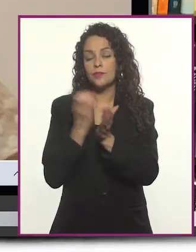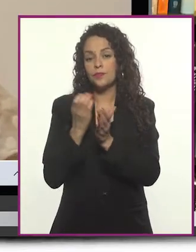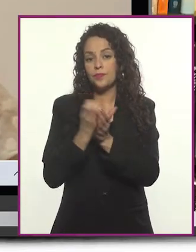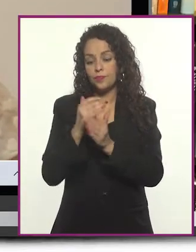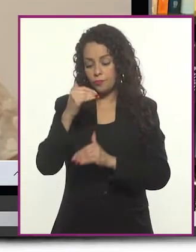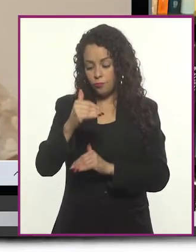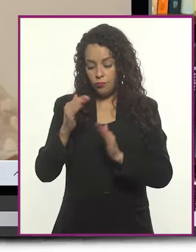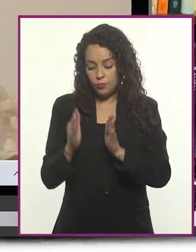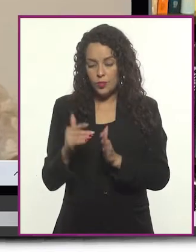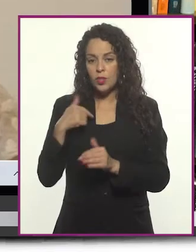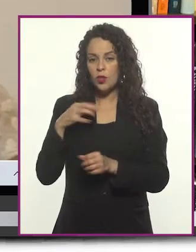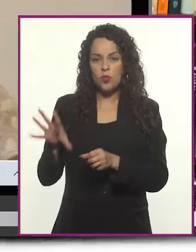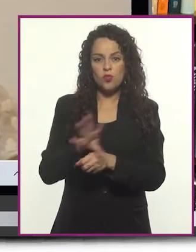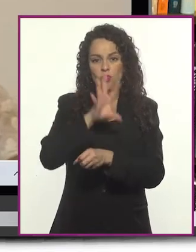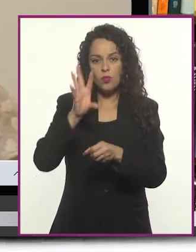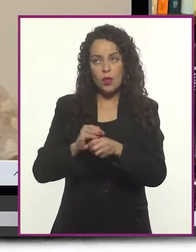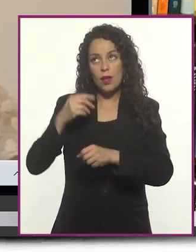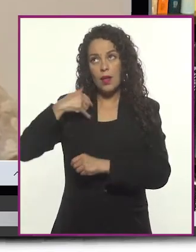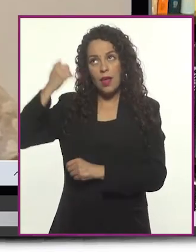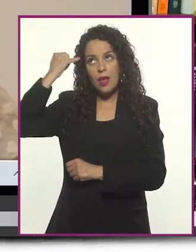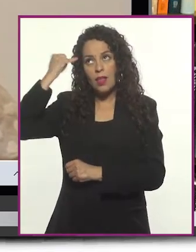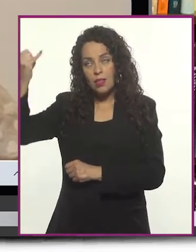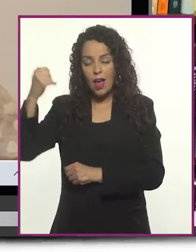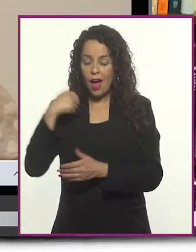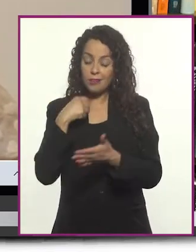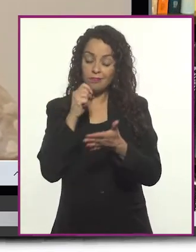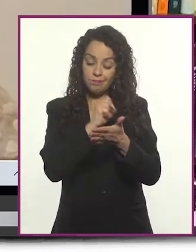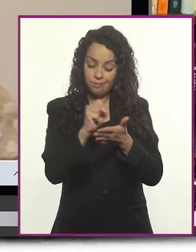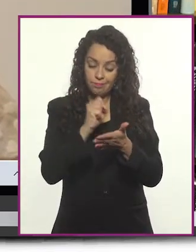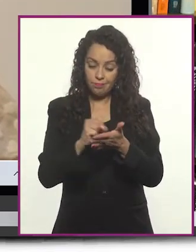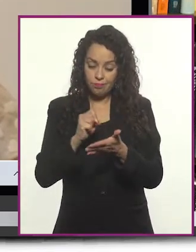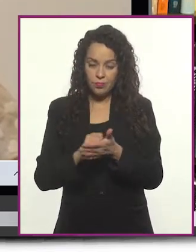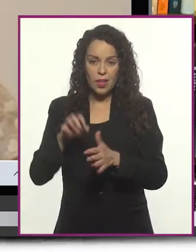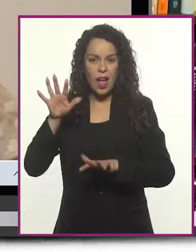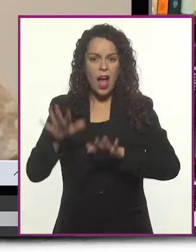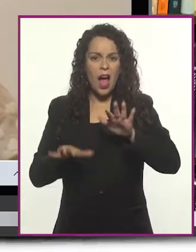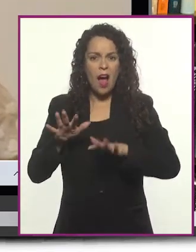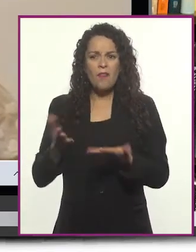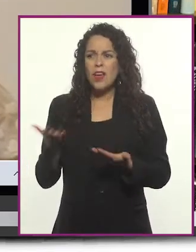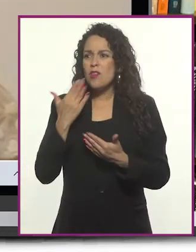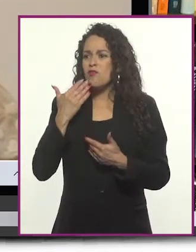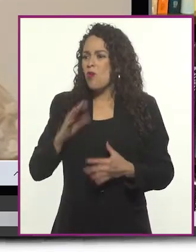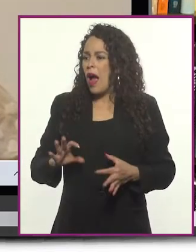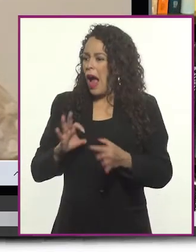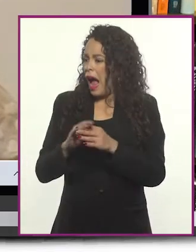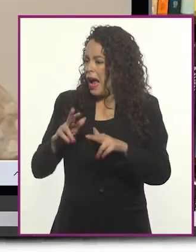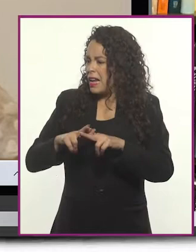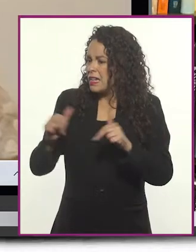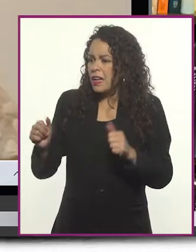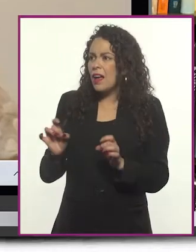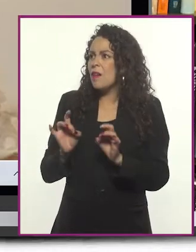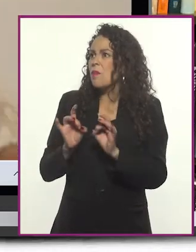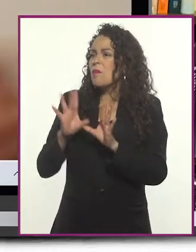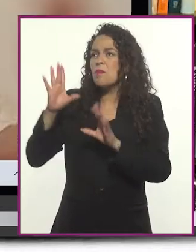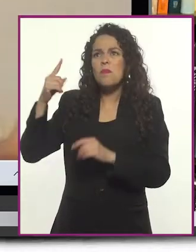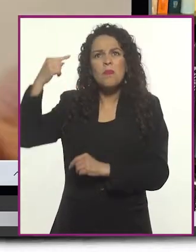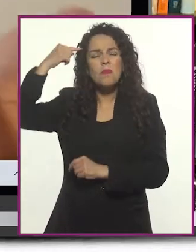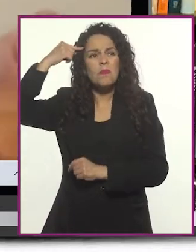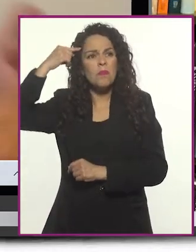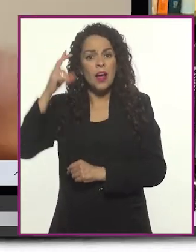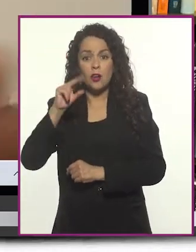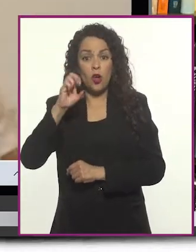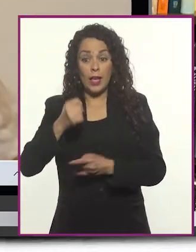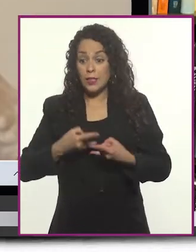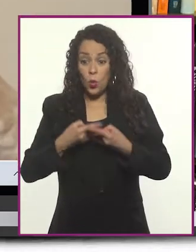voy anotando todas esas ideas que a veces son sueltas o que en ese momento pues no aparece como un